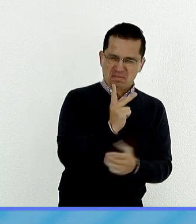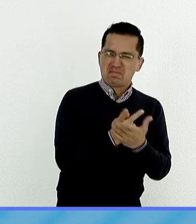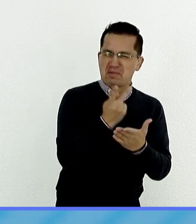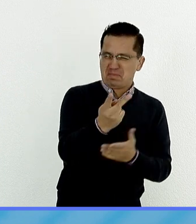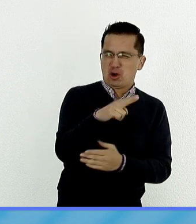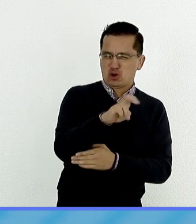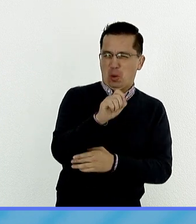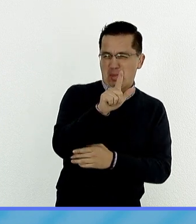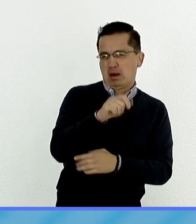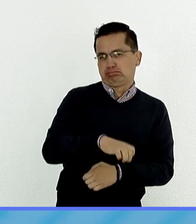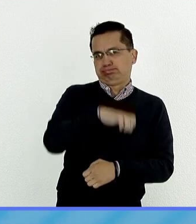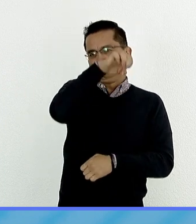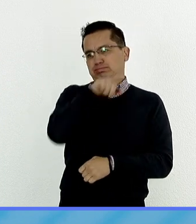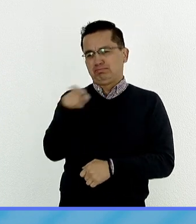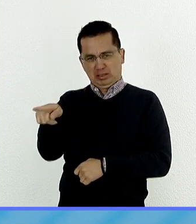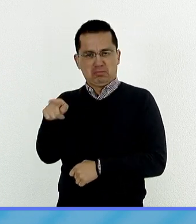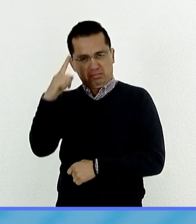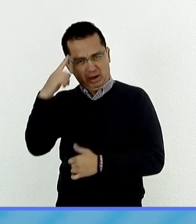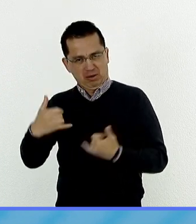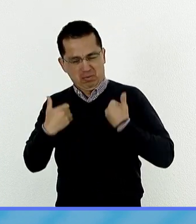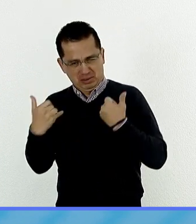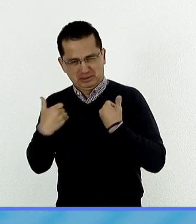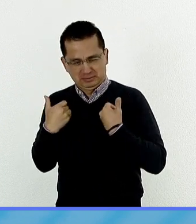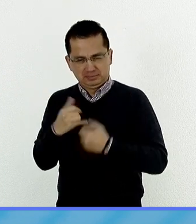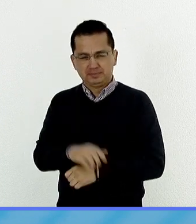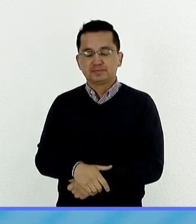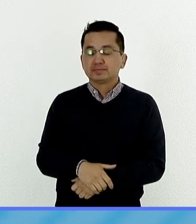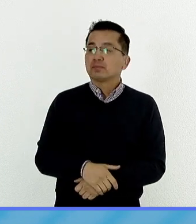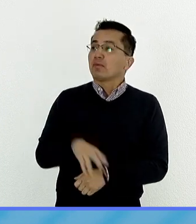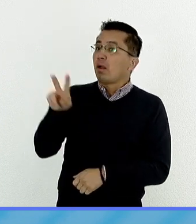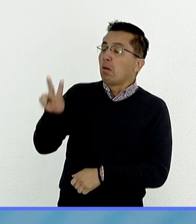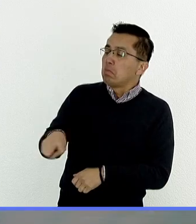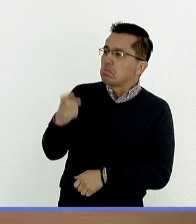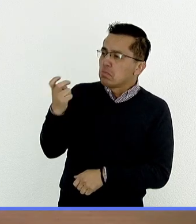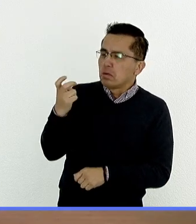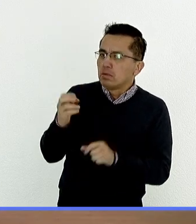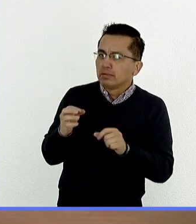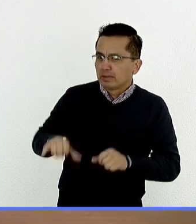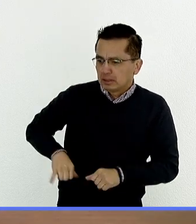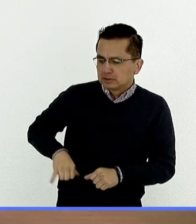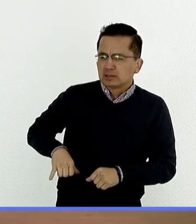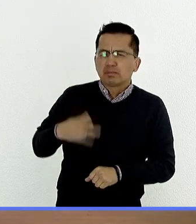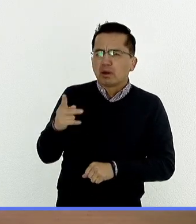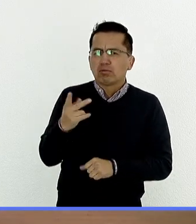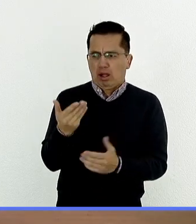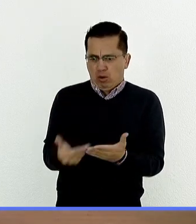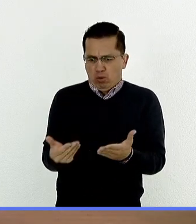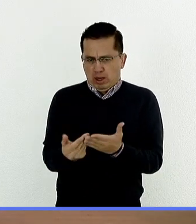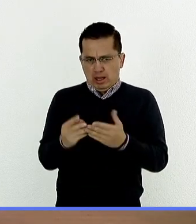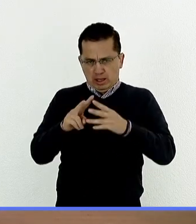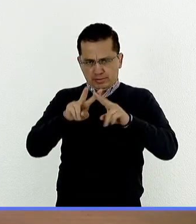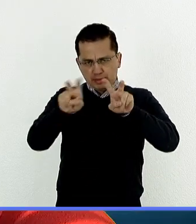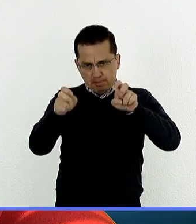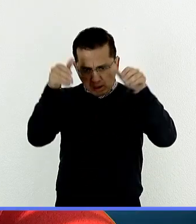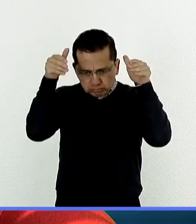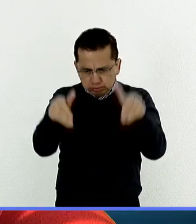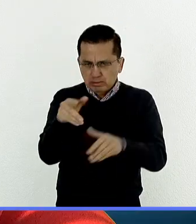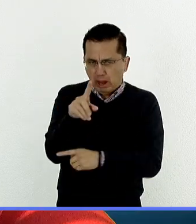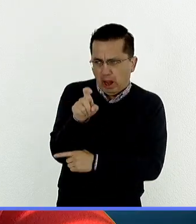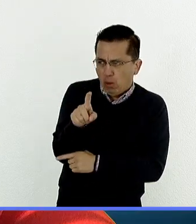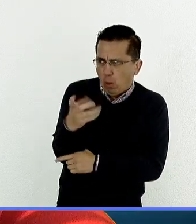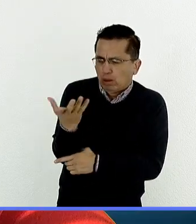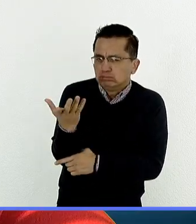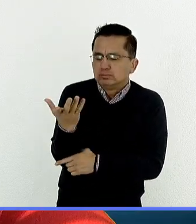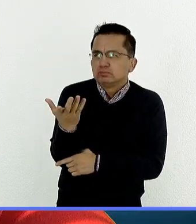y es importante que sea justo el agua doctor platíquenos de esto por qué los jóvenes Porque además están en una edad muy